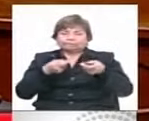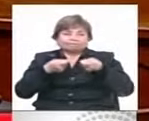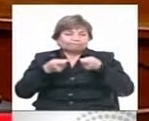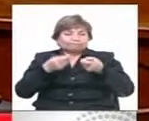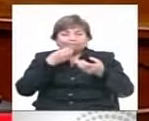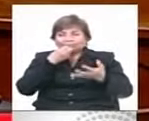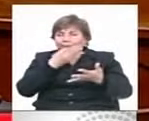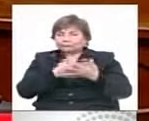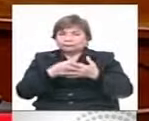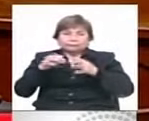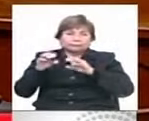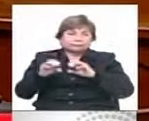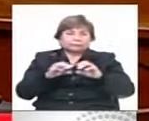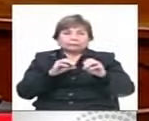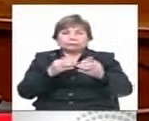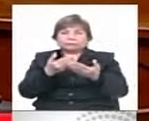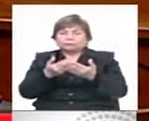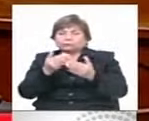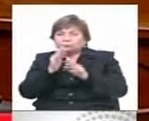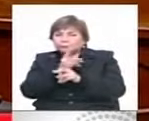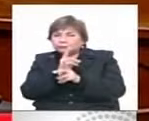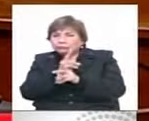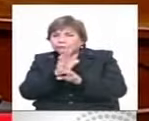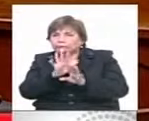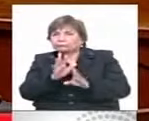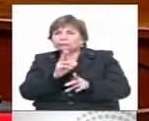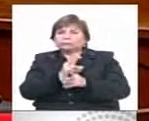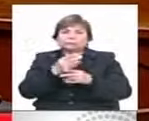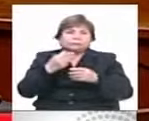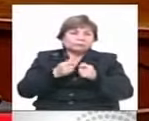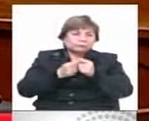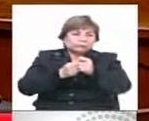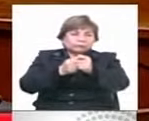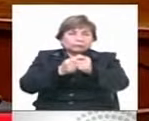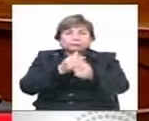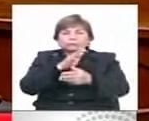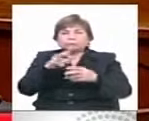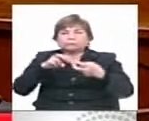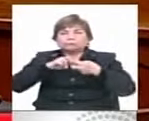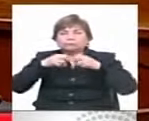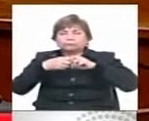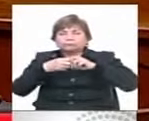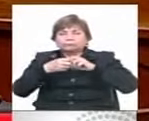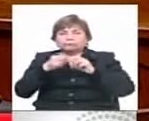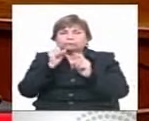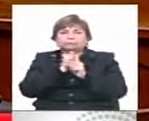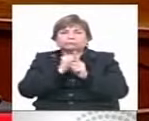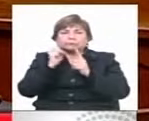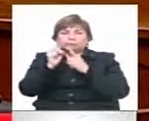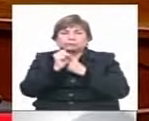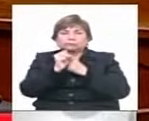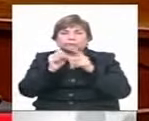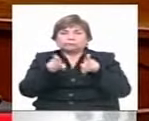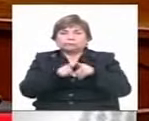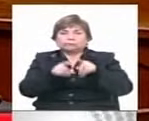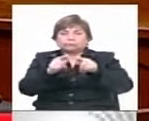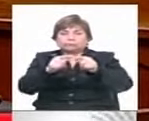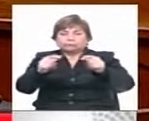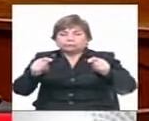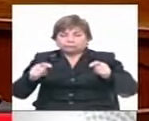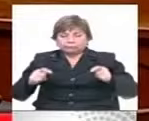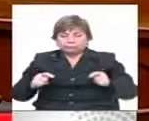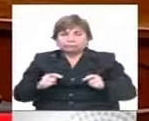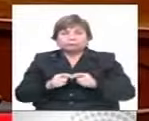ejecución de acciones de prevención, manejo y seguimiento de los conflictos sociales y ecoterritoriales de